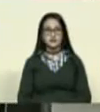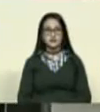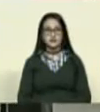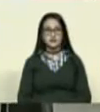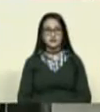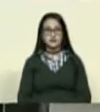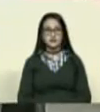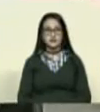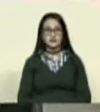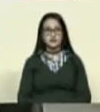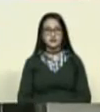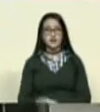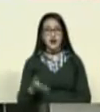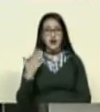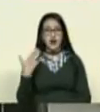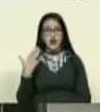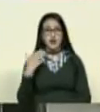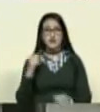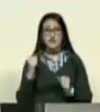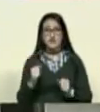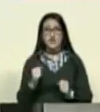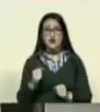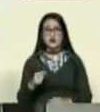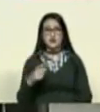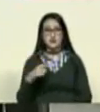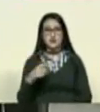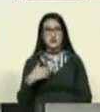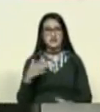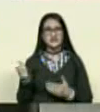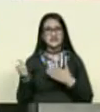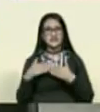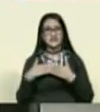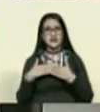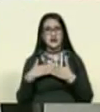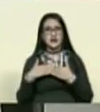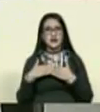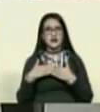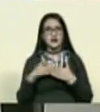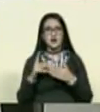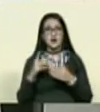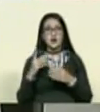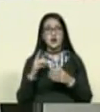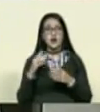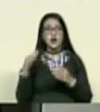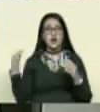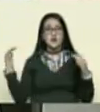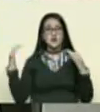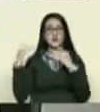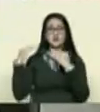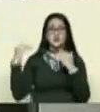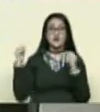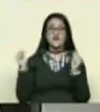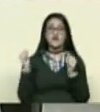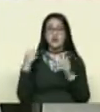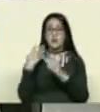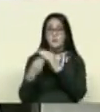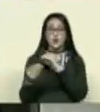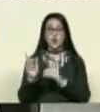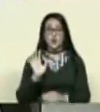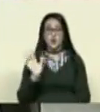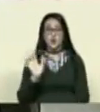Siendo pero calor parejo, ¿viste? Yo no sé si ustedes pueden más bien cerrar esa puerta para que no se escape el aire. ¿Ah?